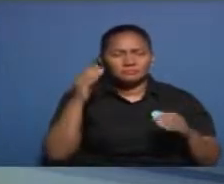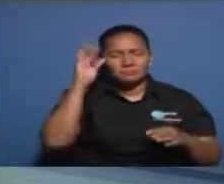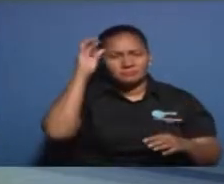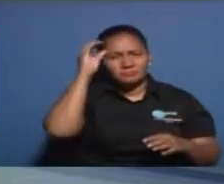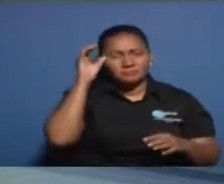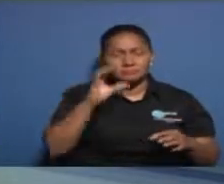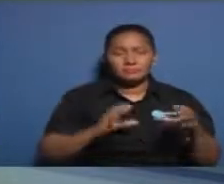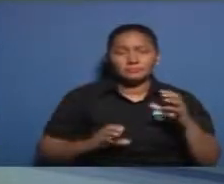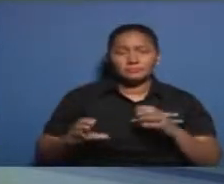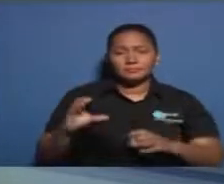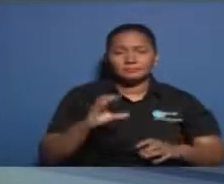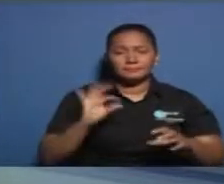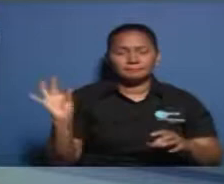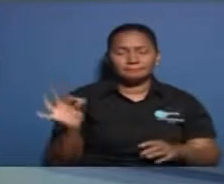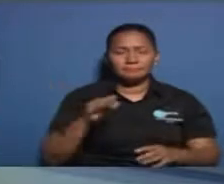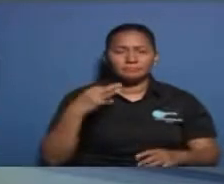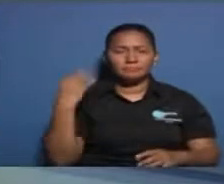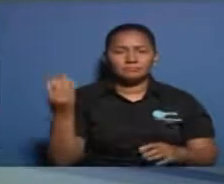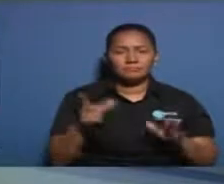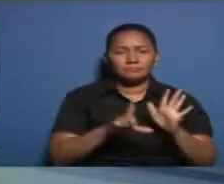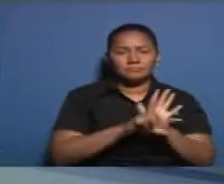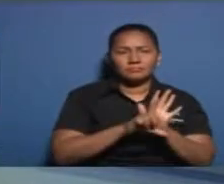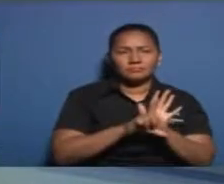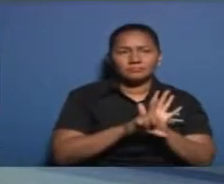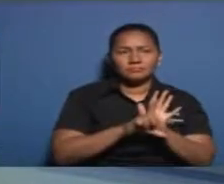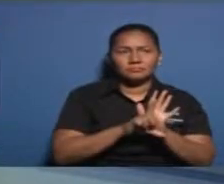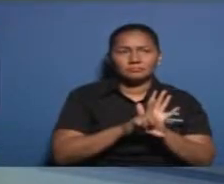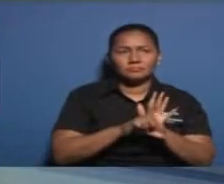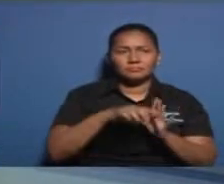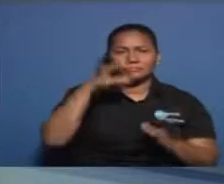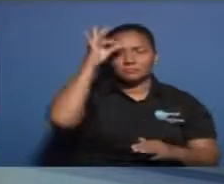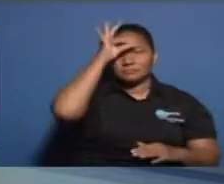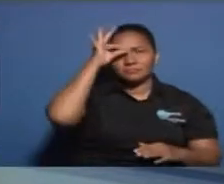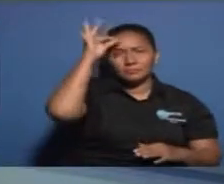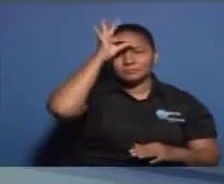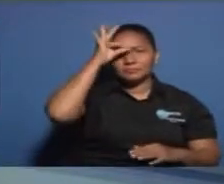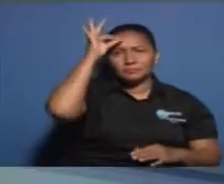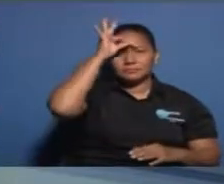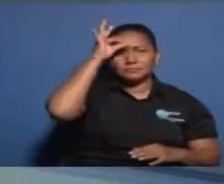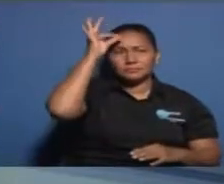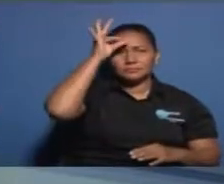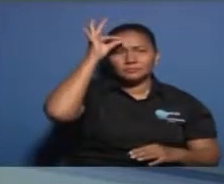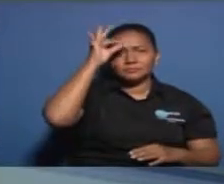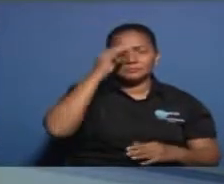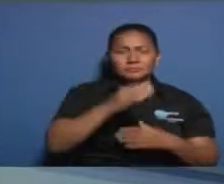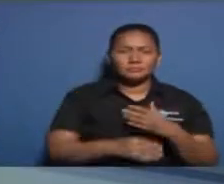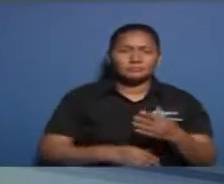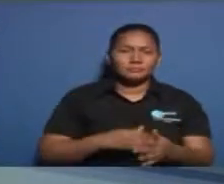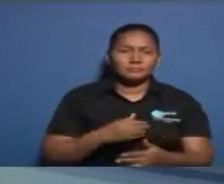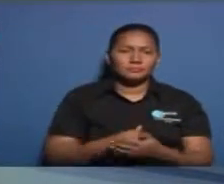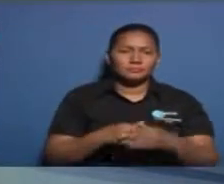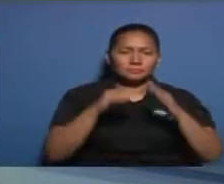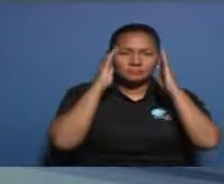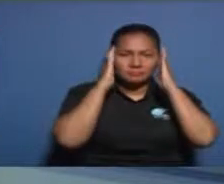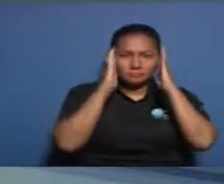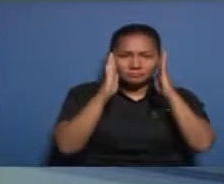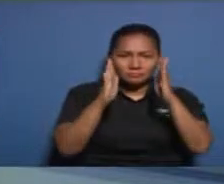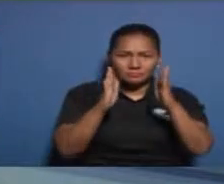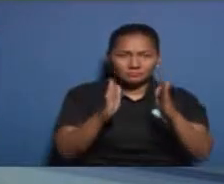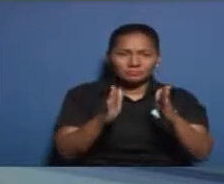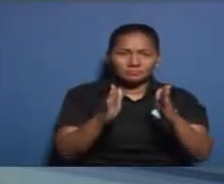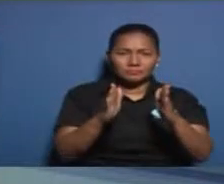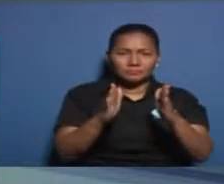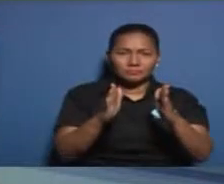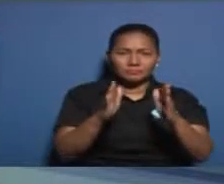la ciencia económica por la ley por la filosofía porque repito las todo fue enfocado desde